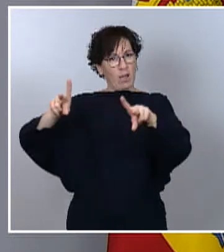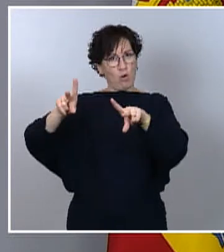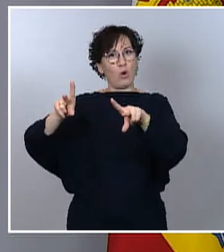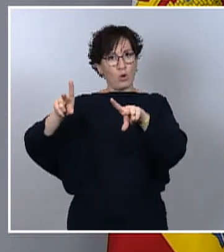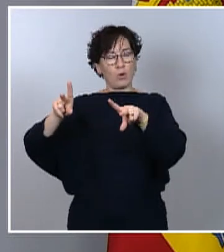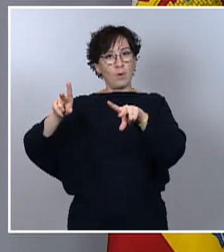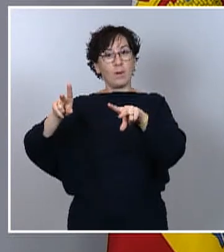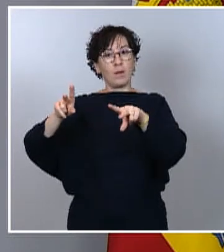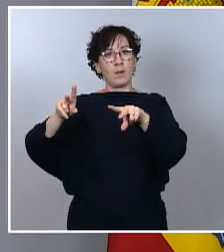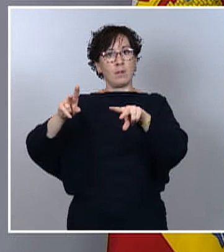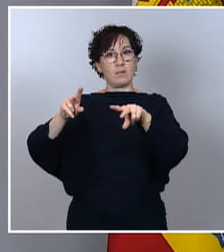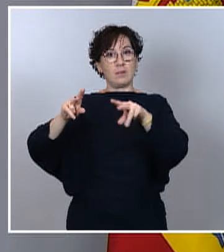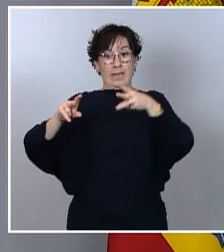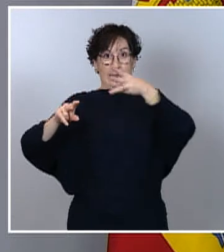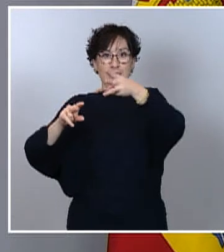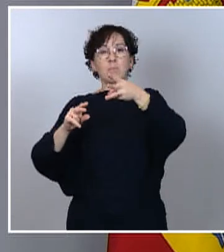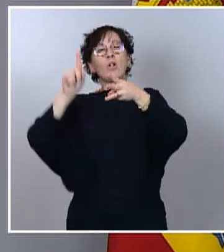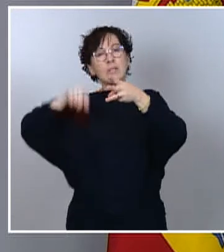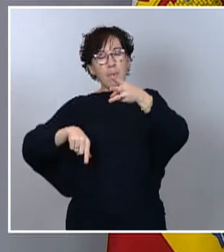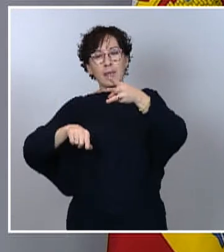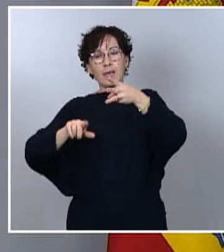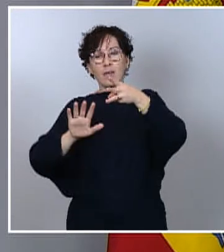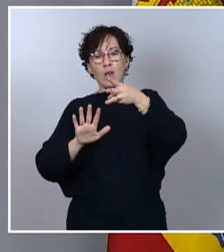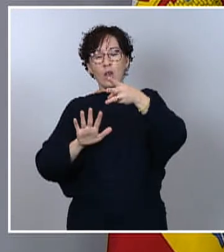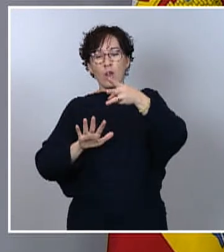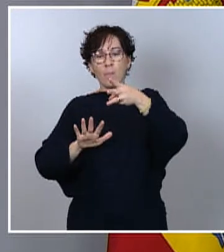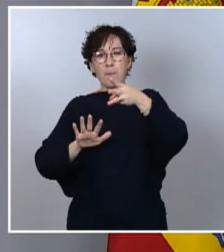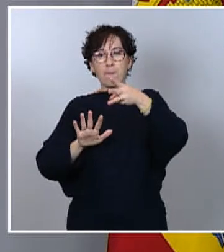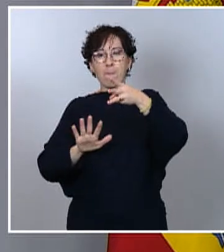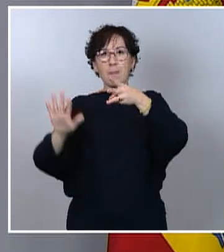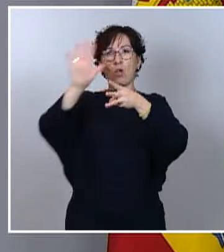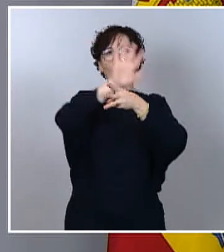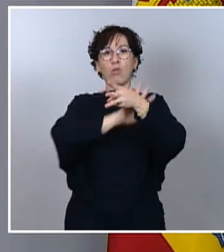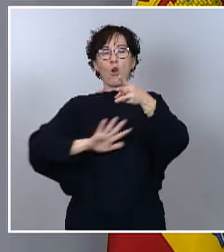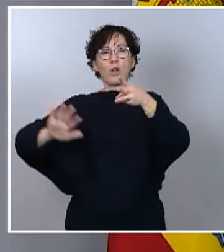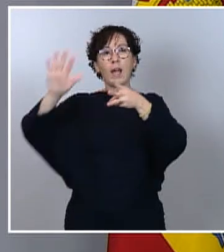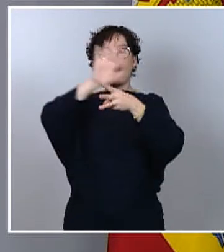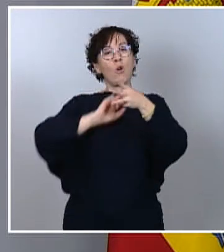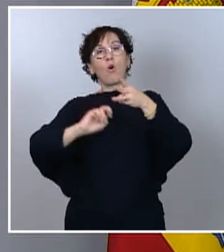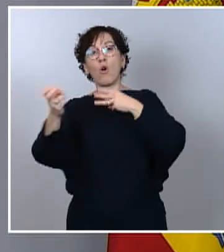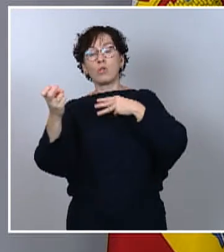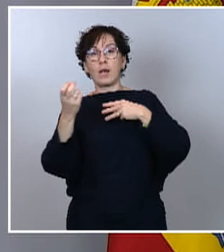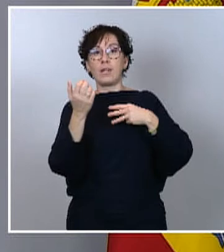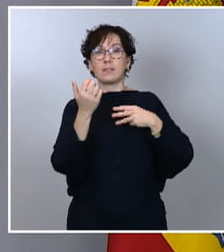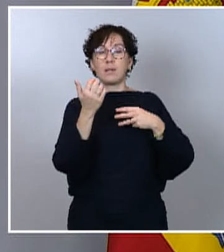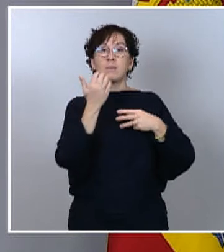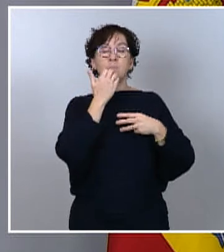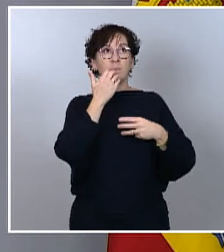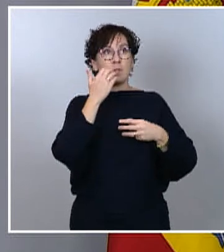pintados o reflejados como zonas de alta circulación del virus, Navarra,